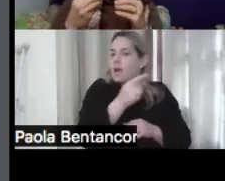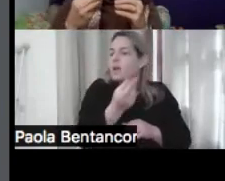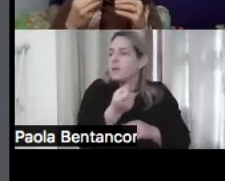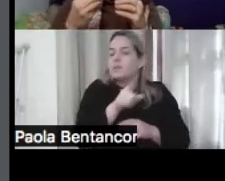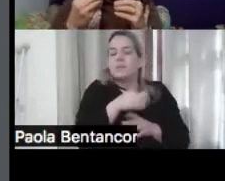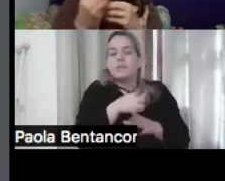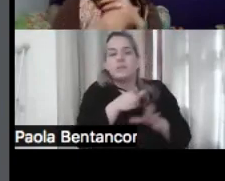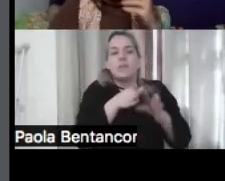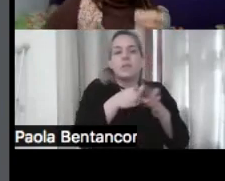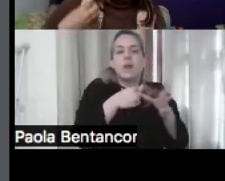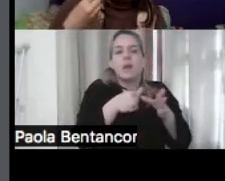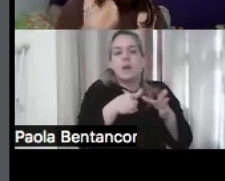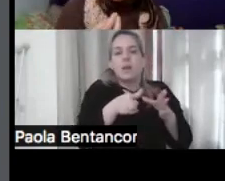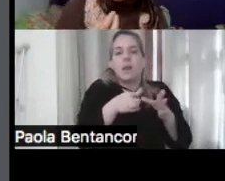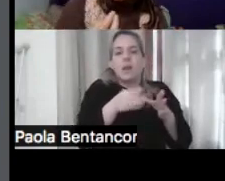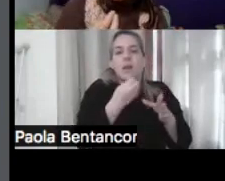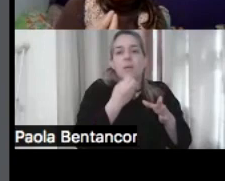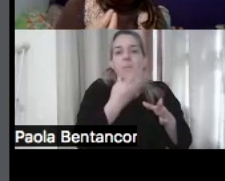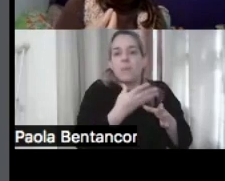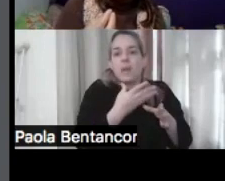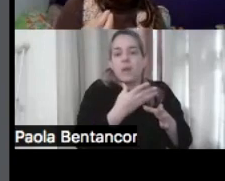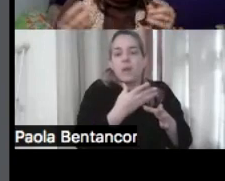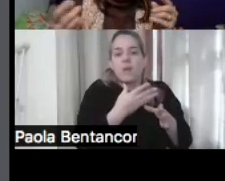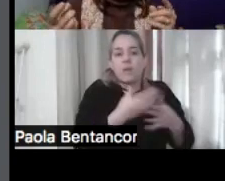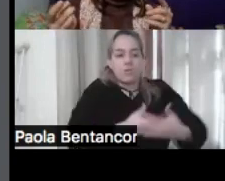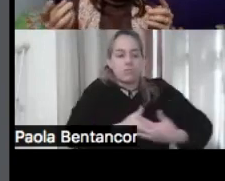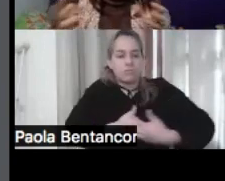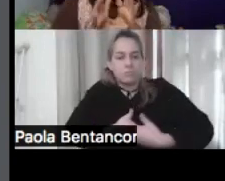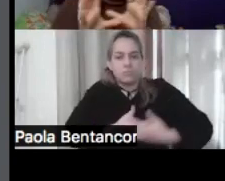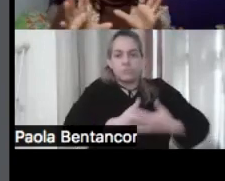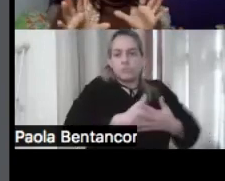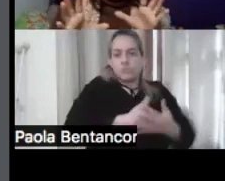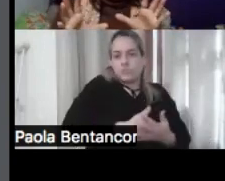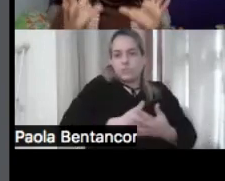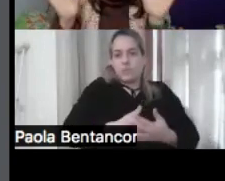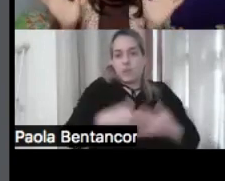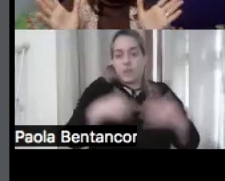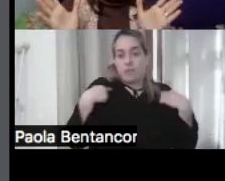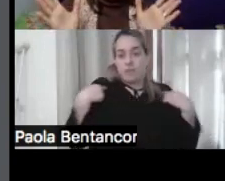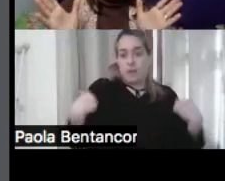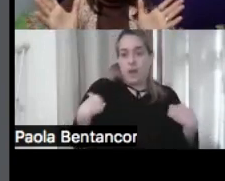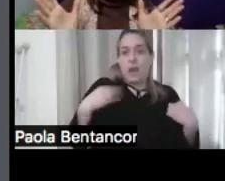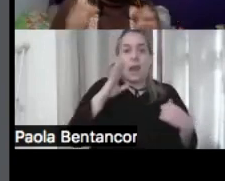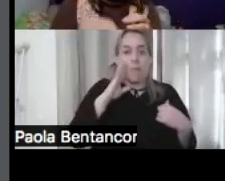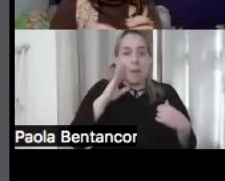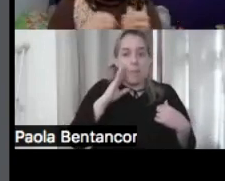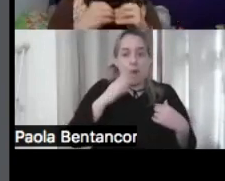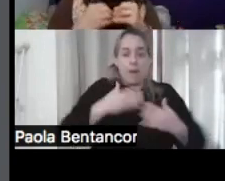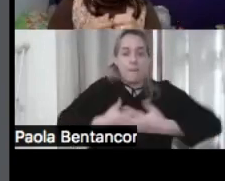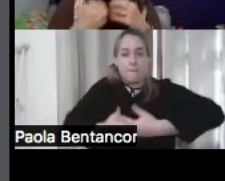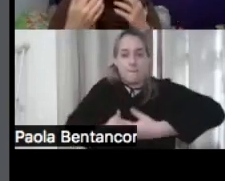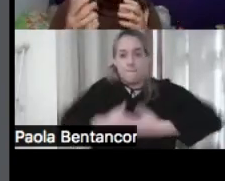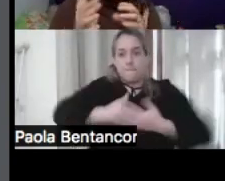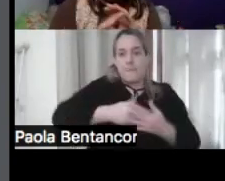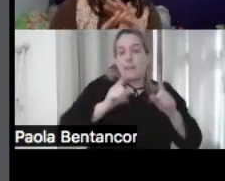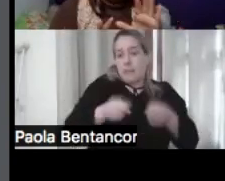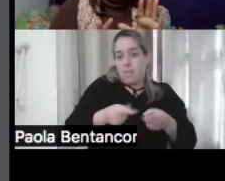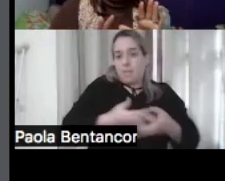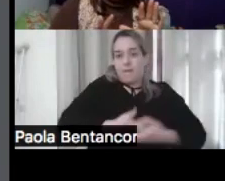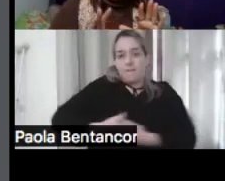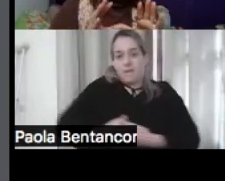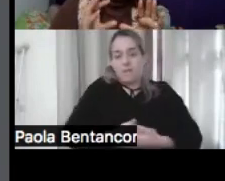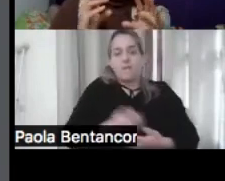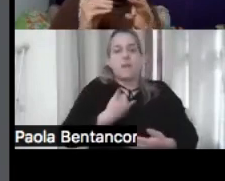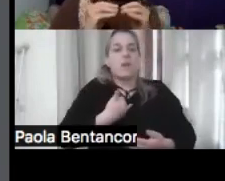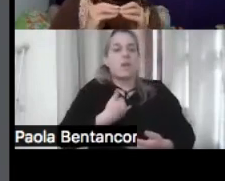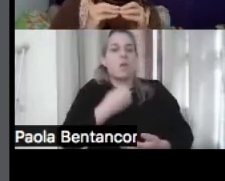puericultora, el mejor posicionamiento para facilitar la lactancia humana, y de esa forma nos fijamos, ¿cómo lo tenemos que apoyar? Bueno, por